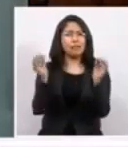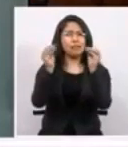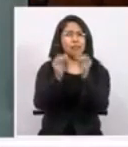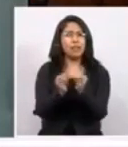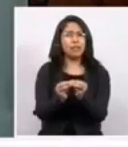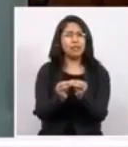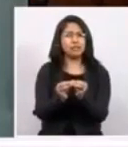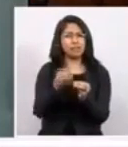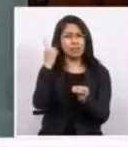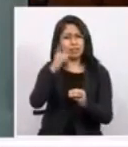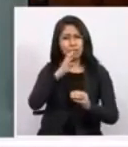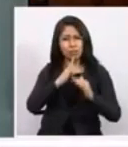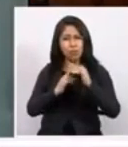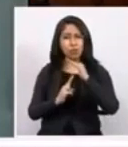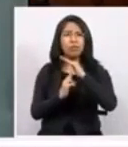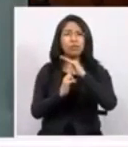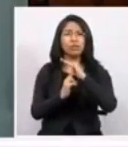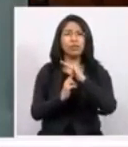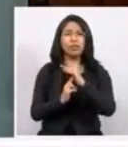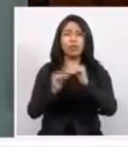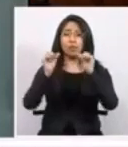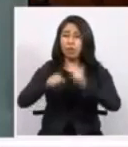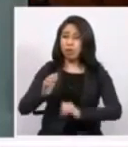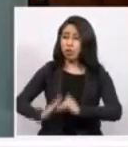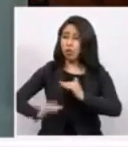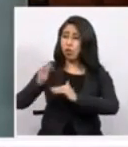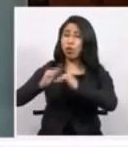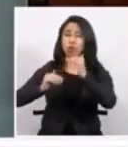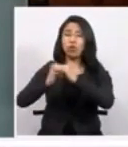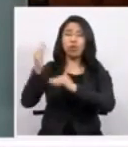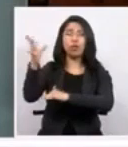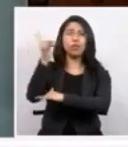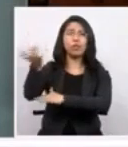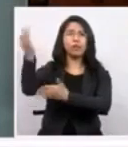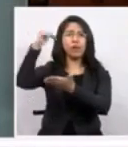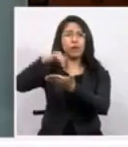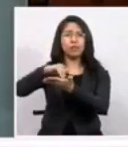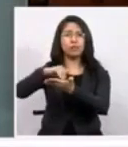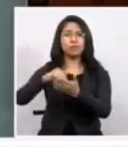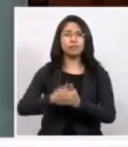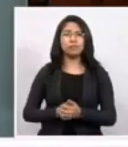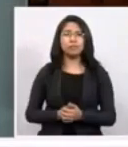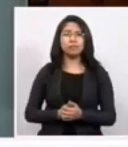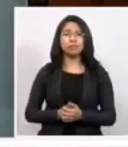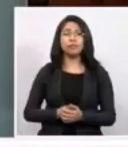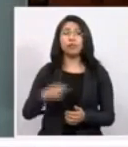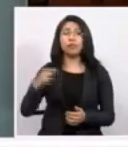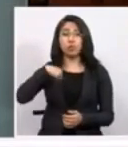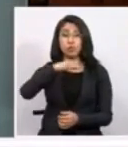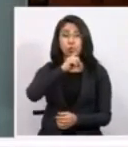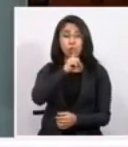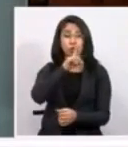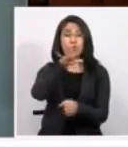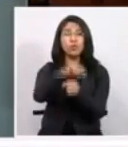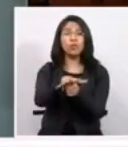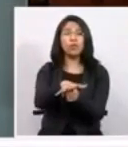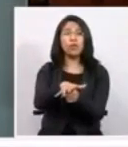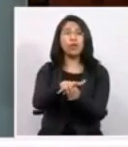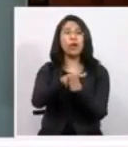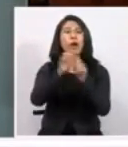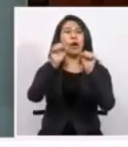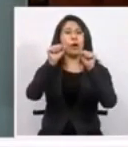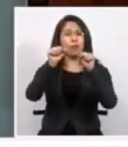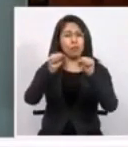con humildad por la reconstrucción de nuestra patria. Y nos comprometemos a